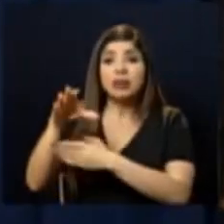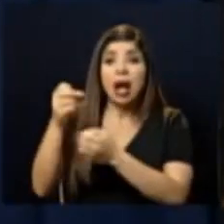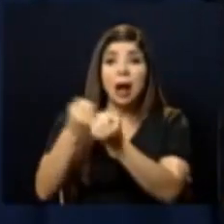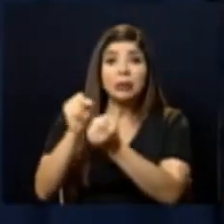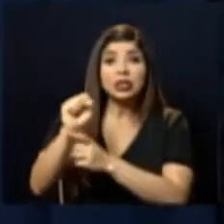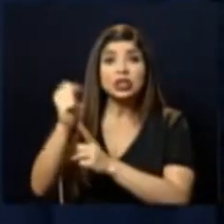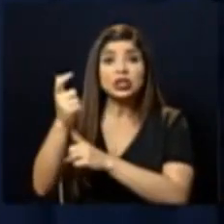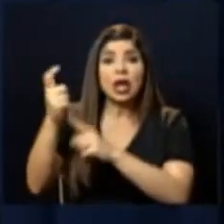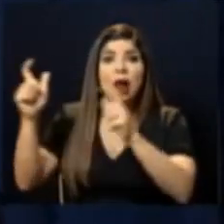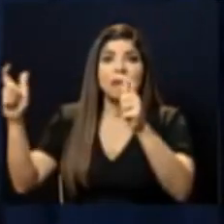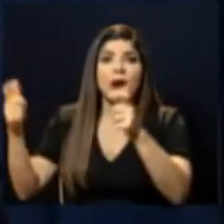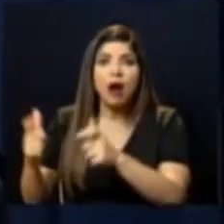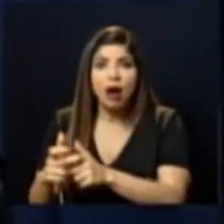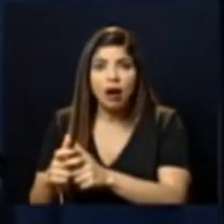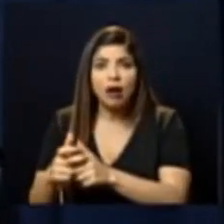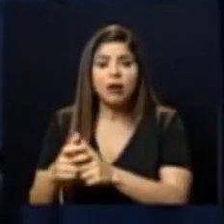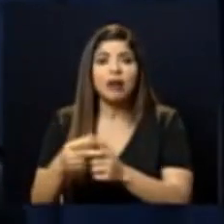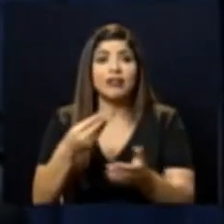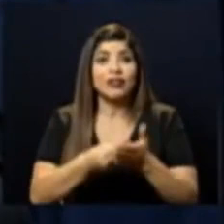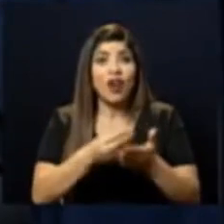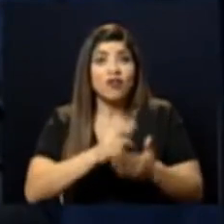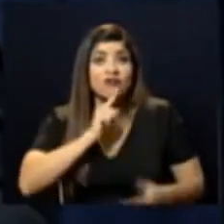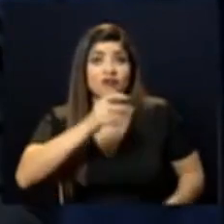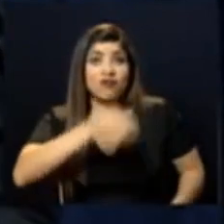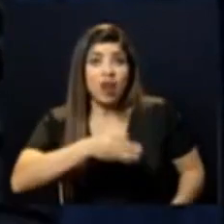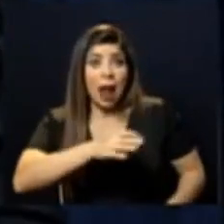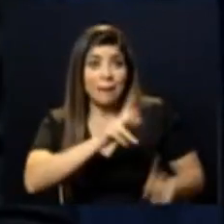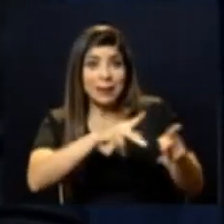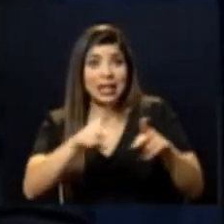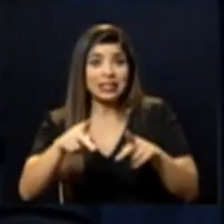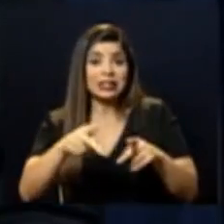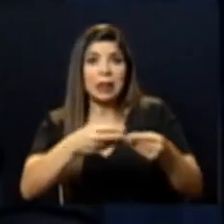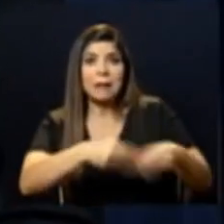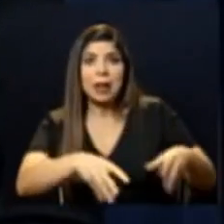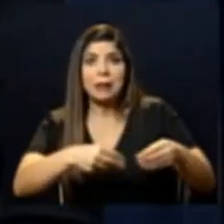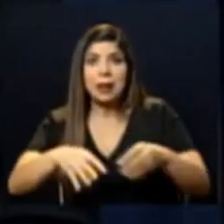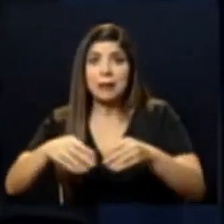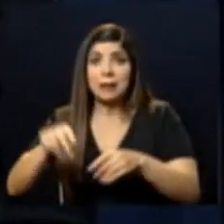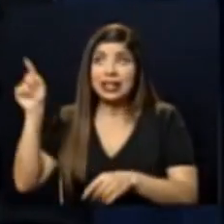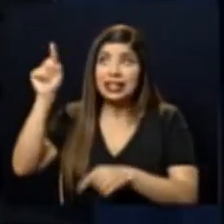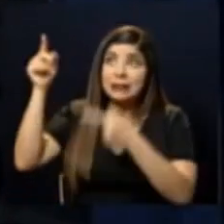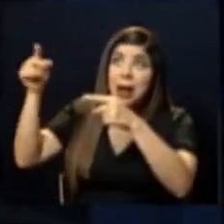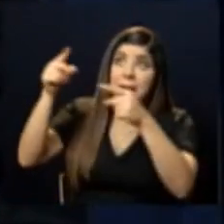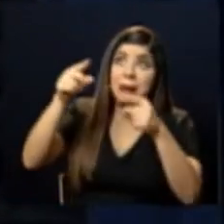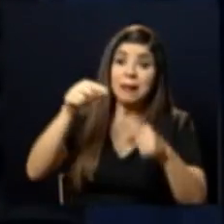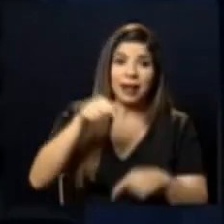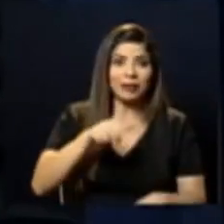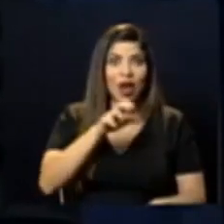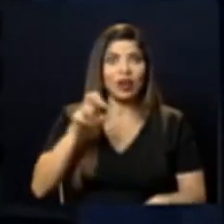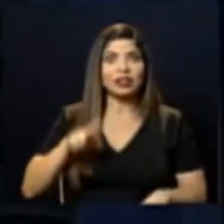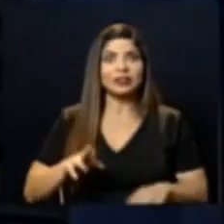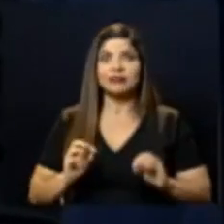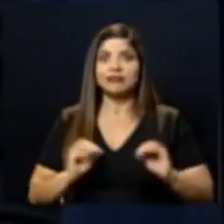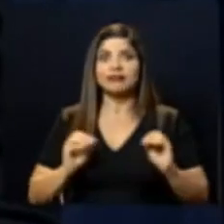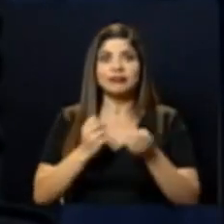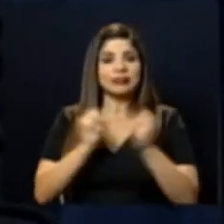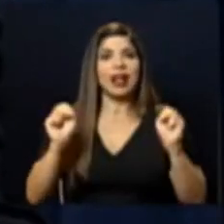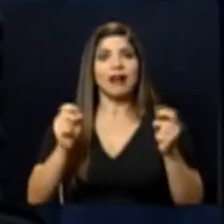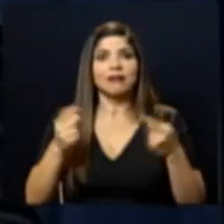social o pérdida de los ingresos reales de las personas. Y esto en Costa Rica no